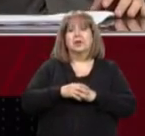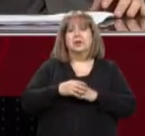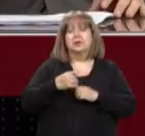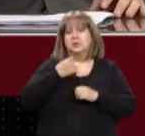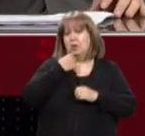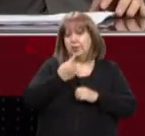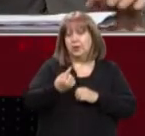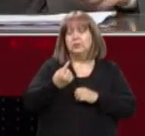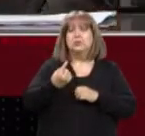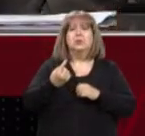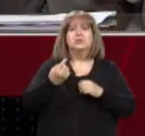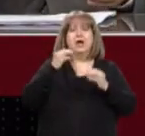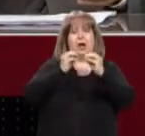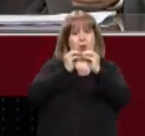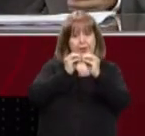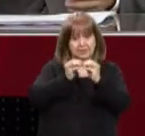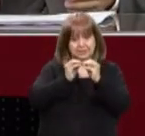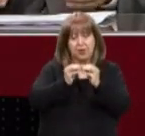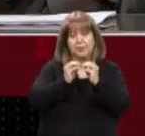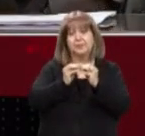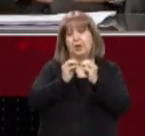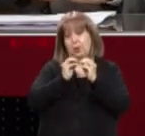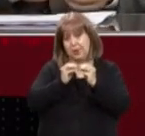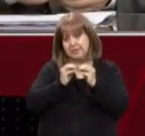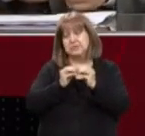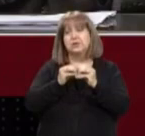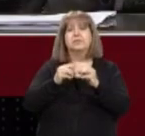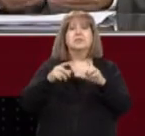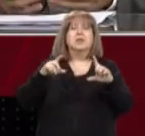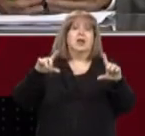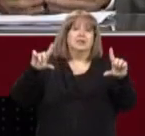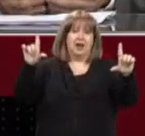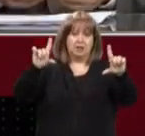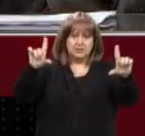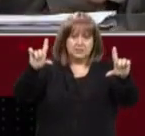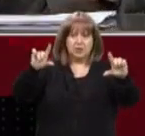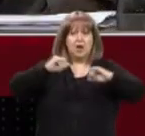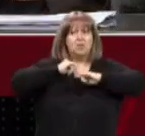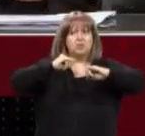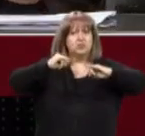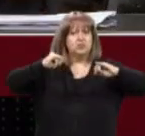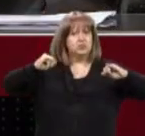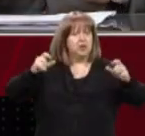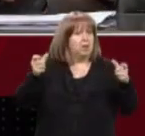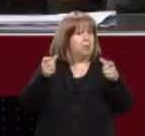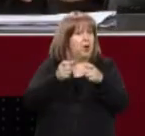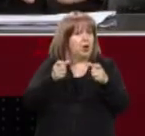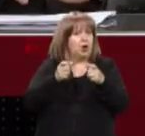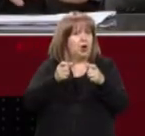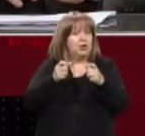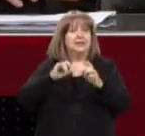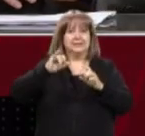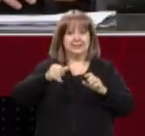nacional de lo que ha sido el proceso. Probablemente tenga que ver con que se está cubriendo mucho otro juicio fuerte para la opinión pública, como es el de los